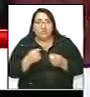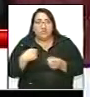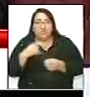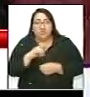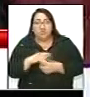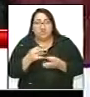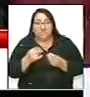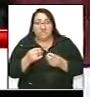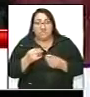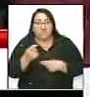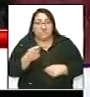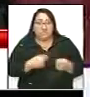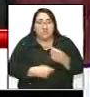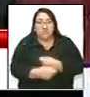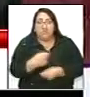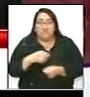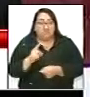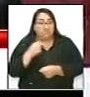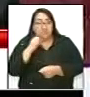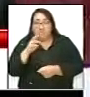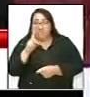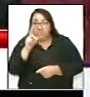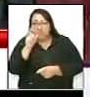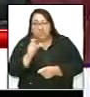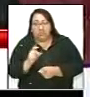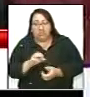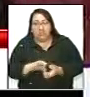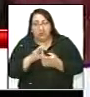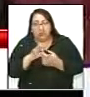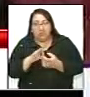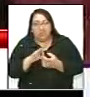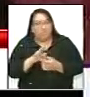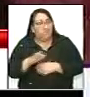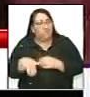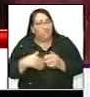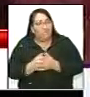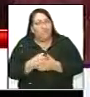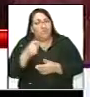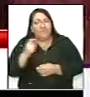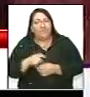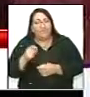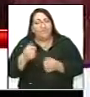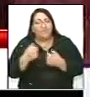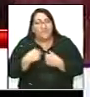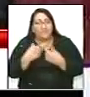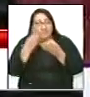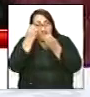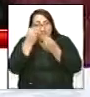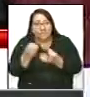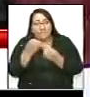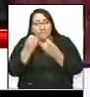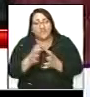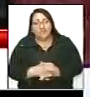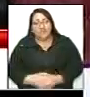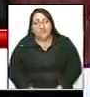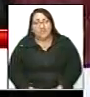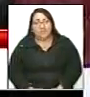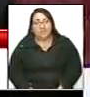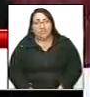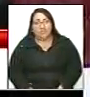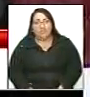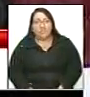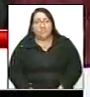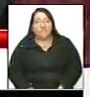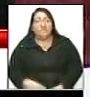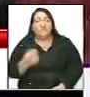un montón de testaferros. Y no me refiero a un caso en particular, en cualquiera. Necesitamos tener esa información. Y es por eso